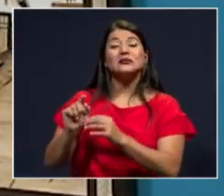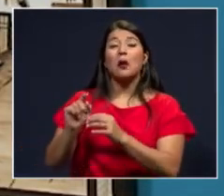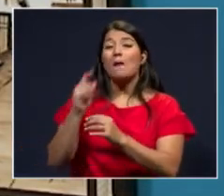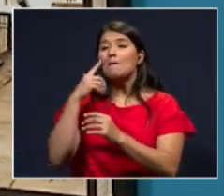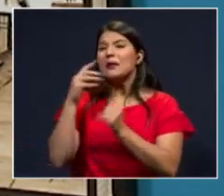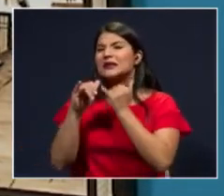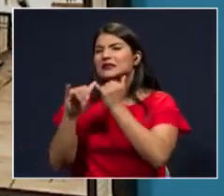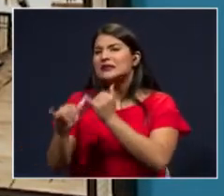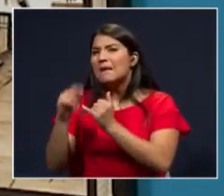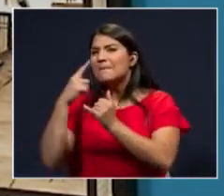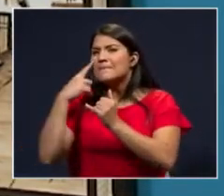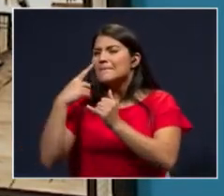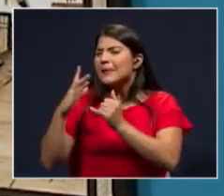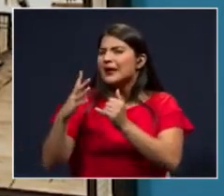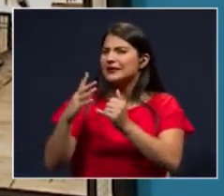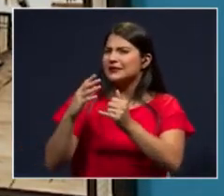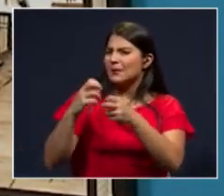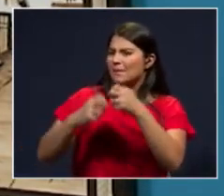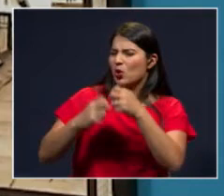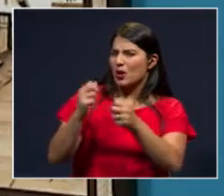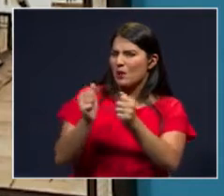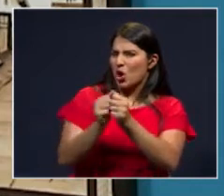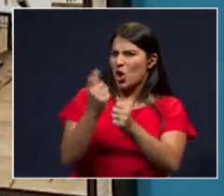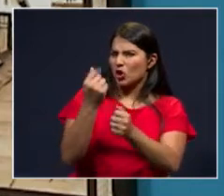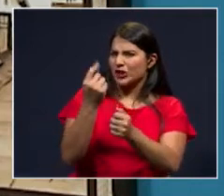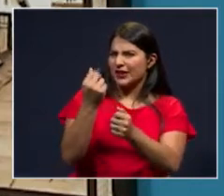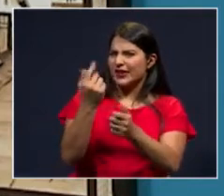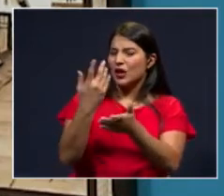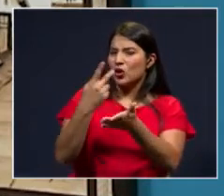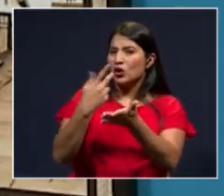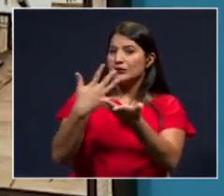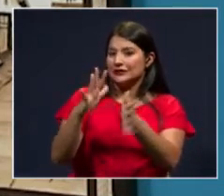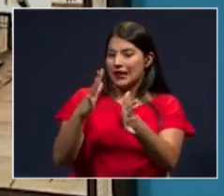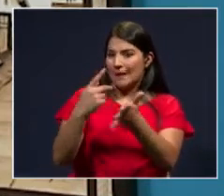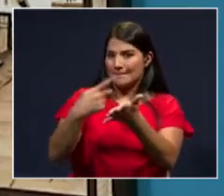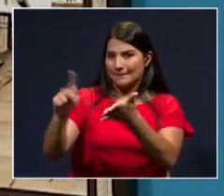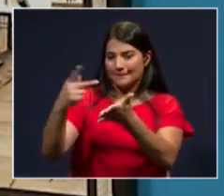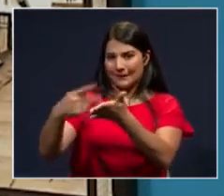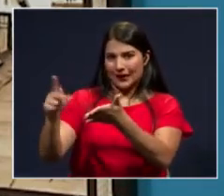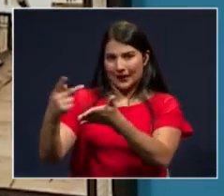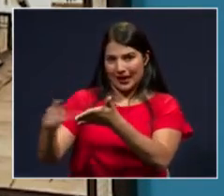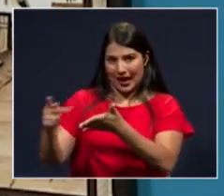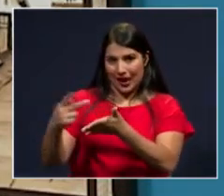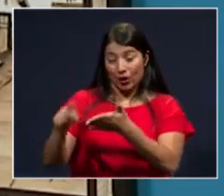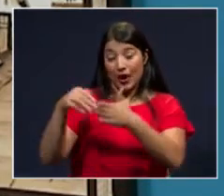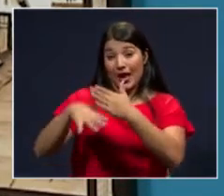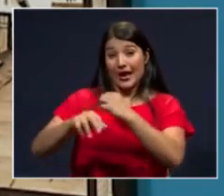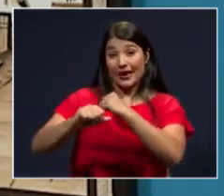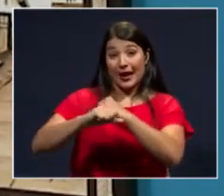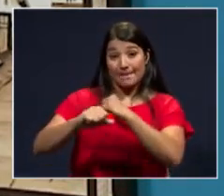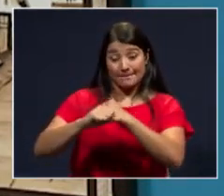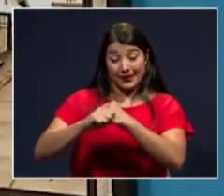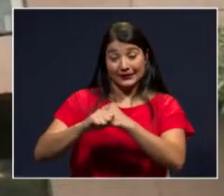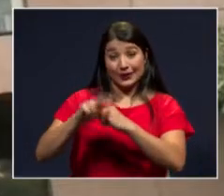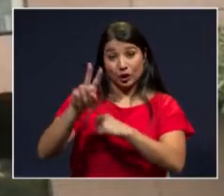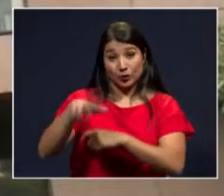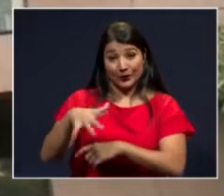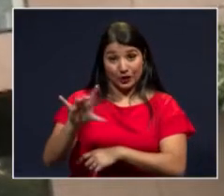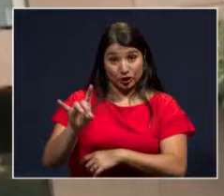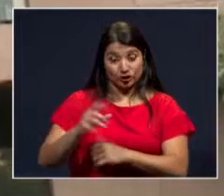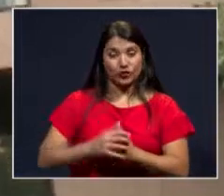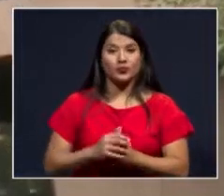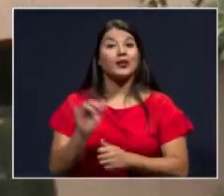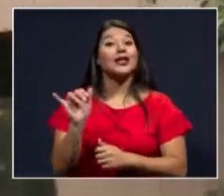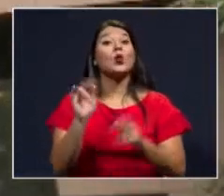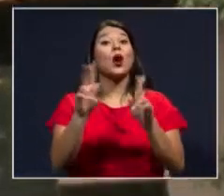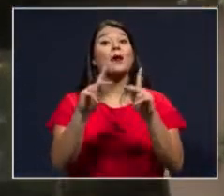gastos liquidados o presentados en la liquidación correspondiente a la campaña presidencial del 2018. De igual manera,